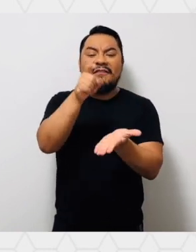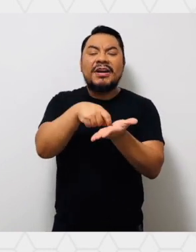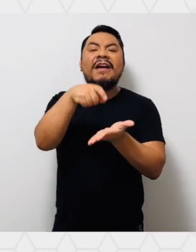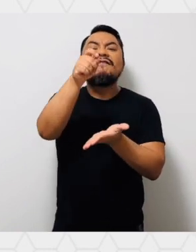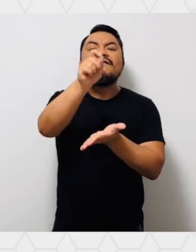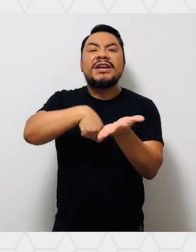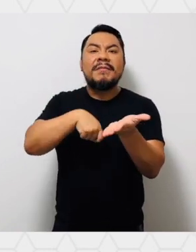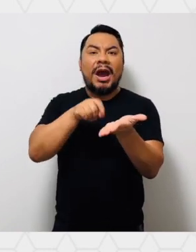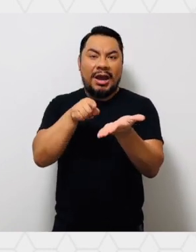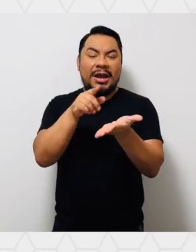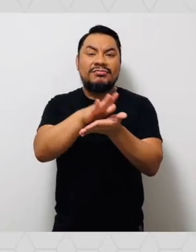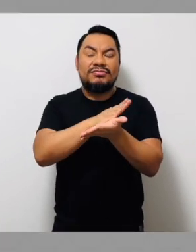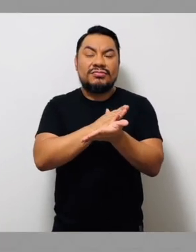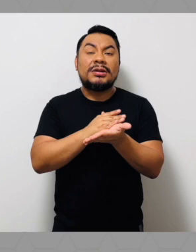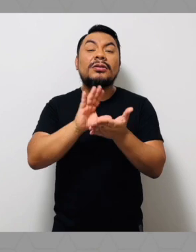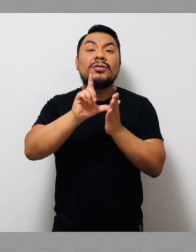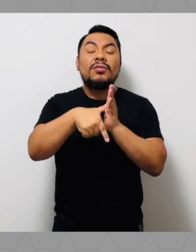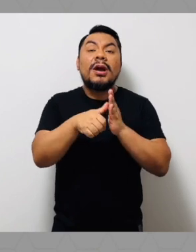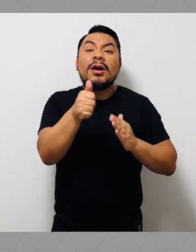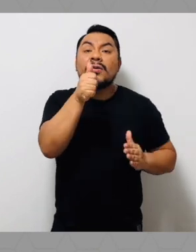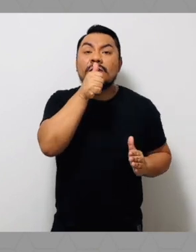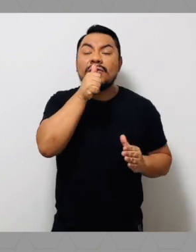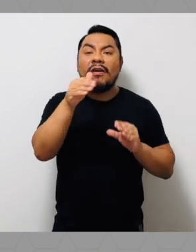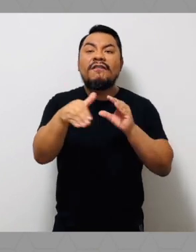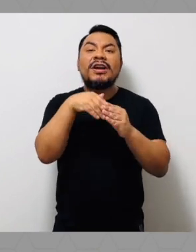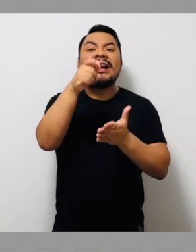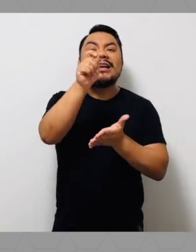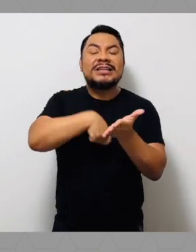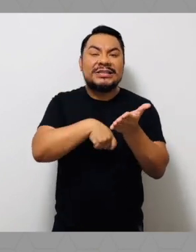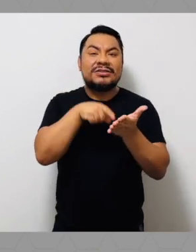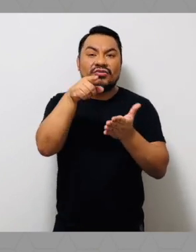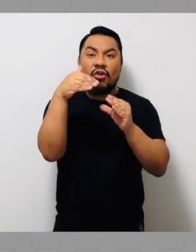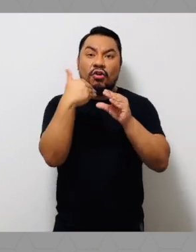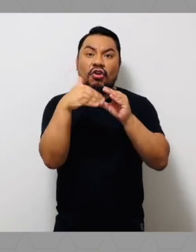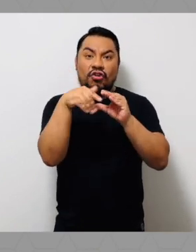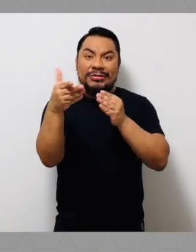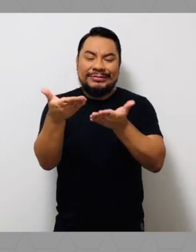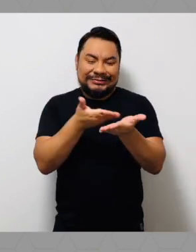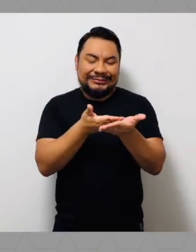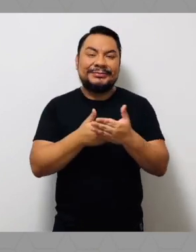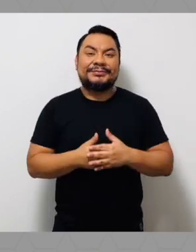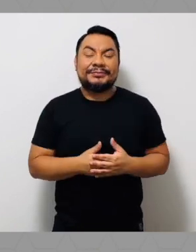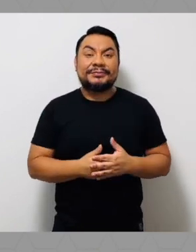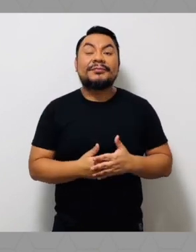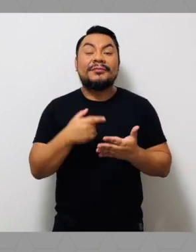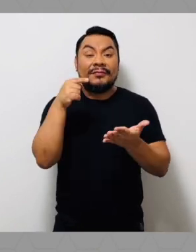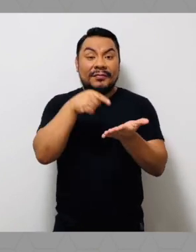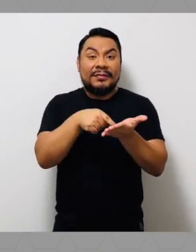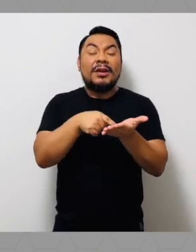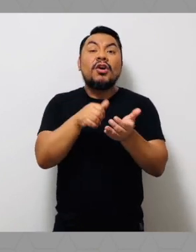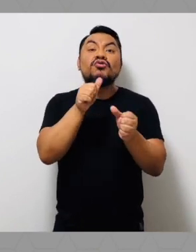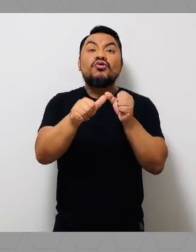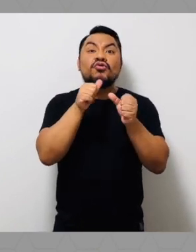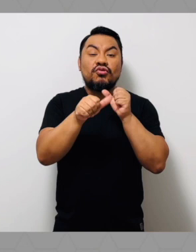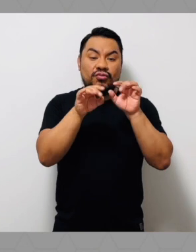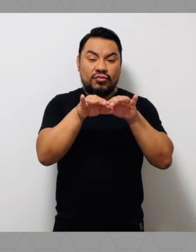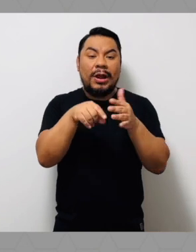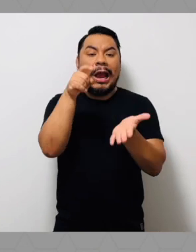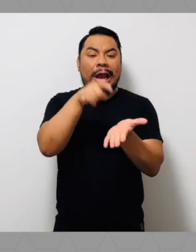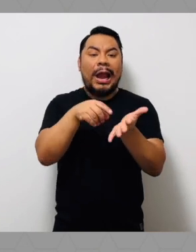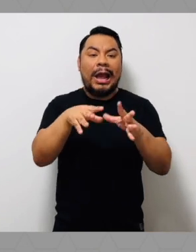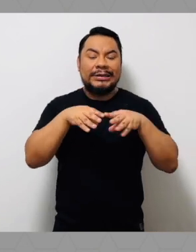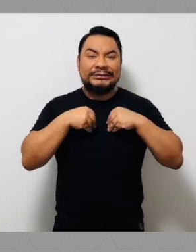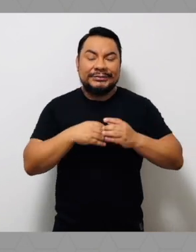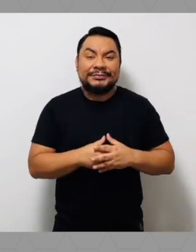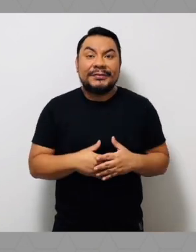en Firmar documentos. Se te enviará un código de firma electrónica al correo registrado. Ingresa el código y dale clic